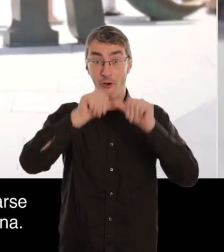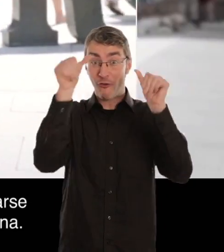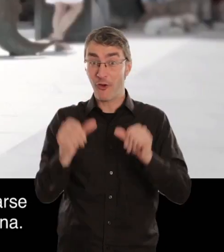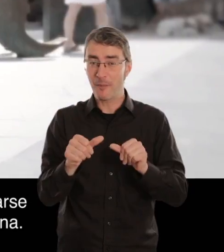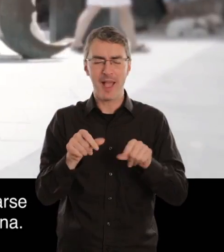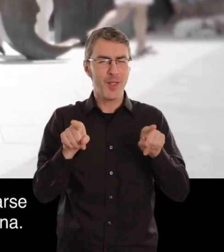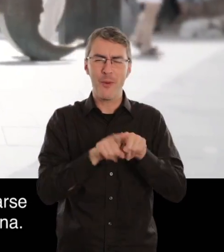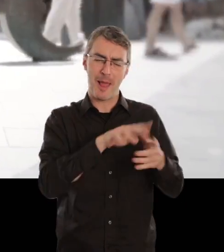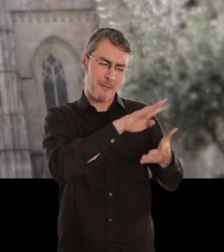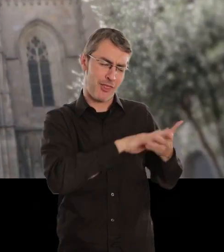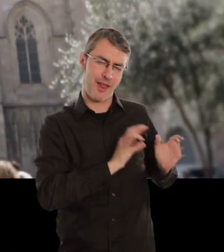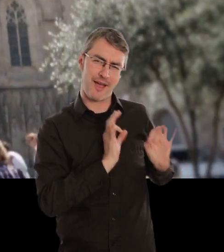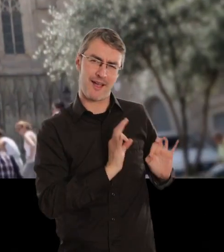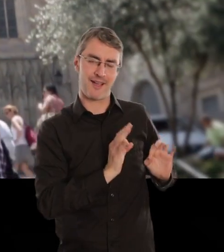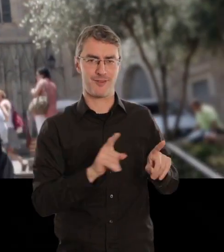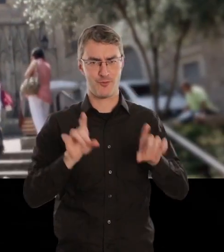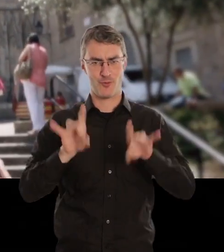Barcelona.